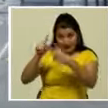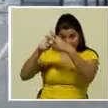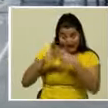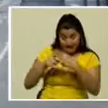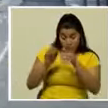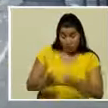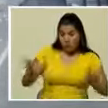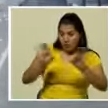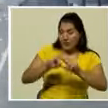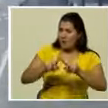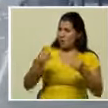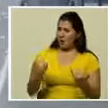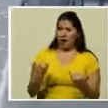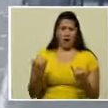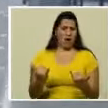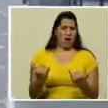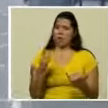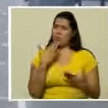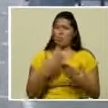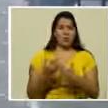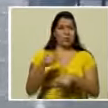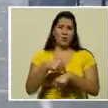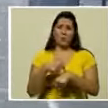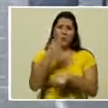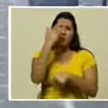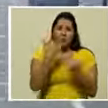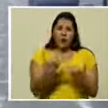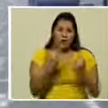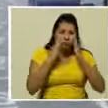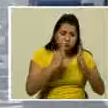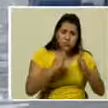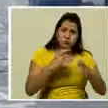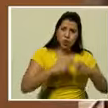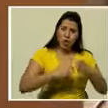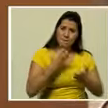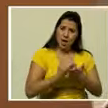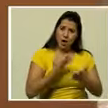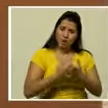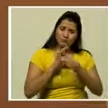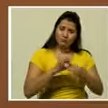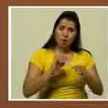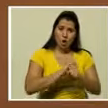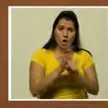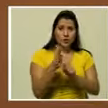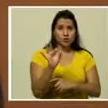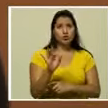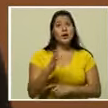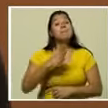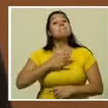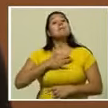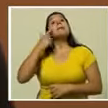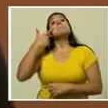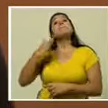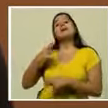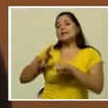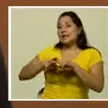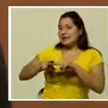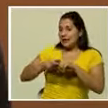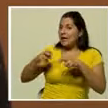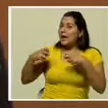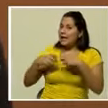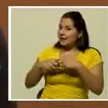en este momento debido a la crisis económica que ha generado el COVID-19. Me parece que el tren eléctrico es un tema